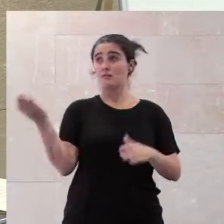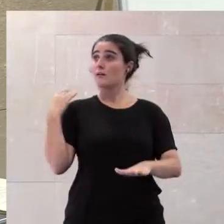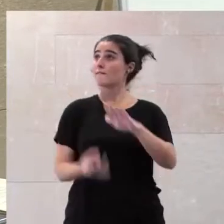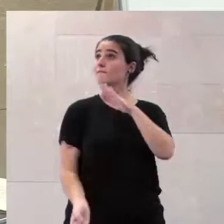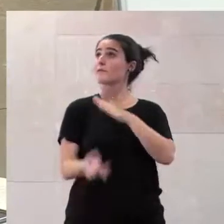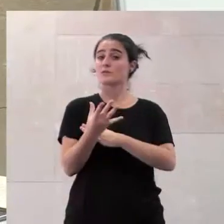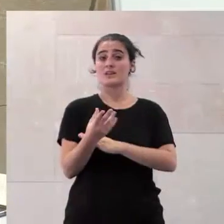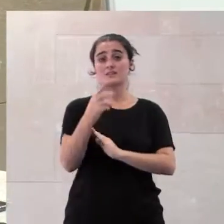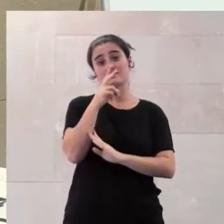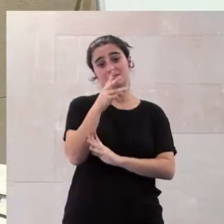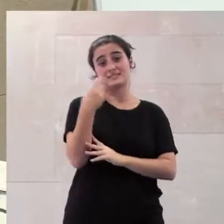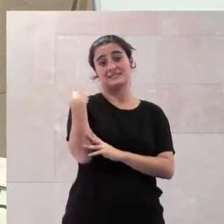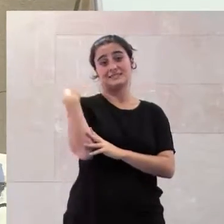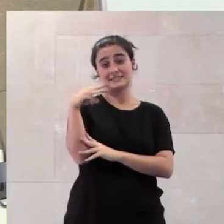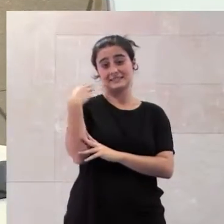13 años. Aurrera, Leire.